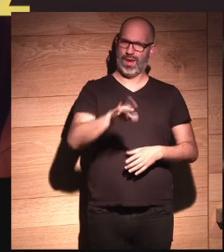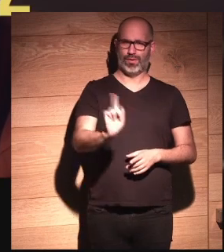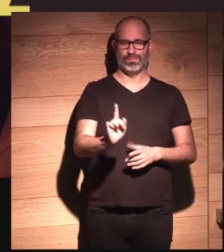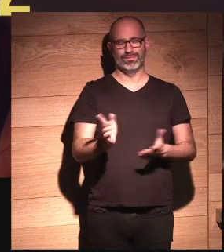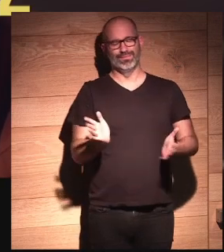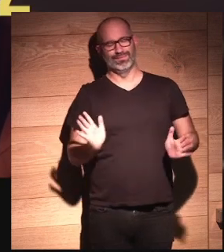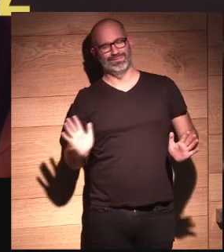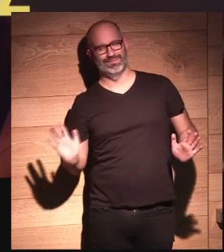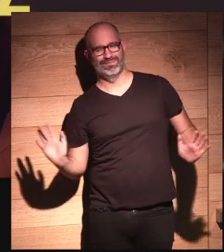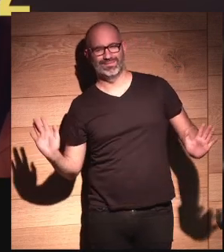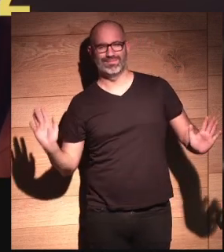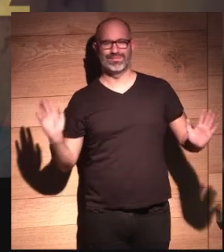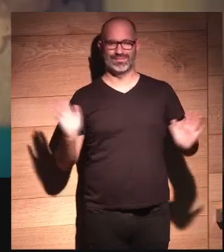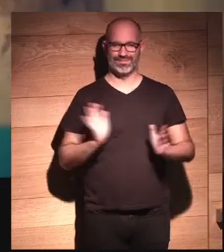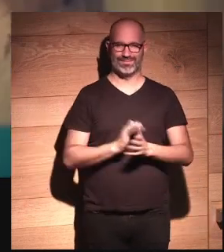Bueno.